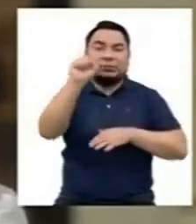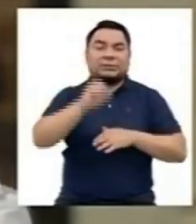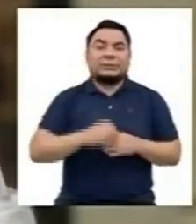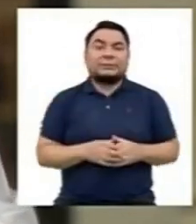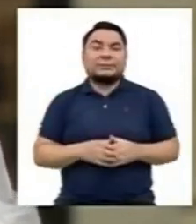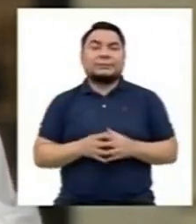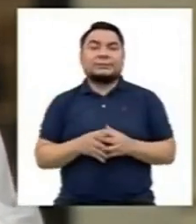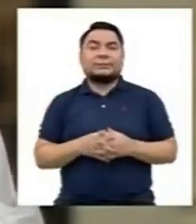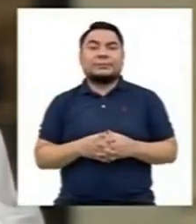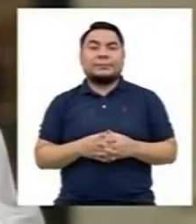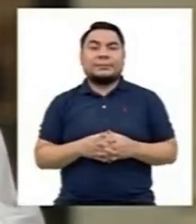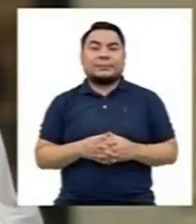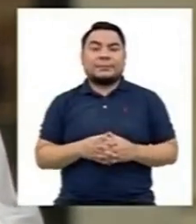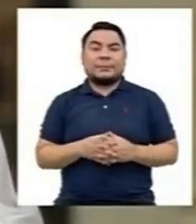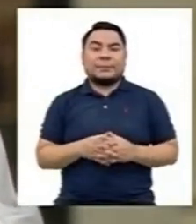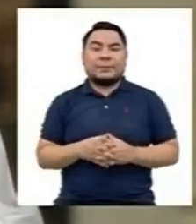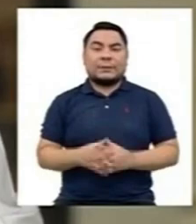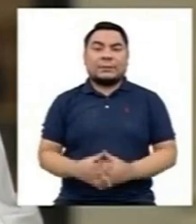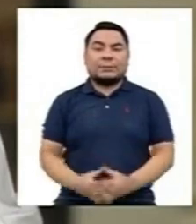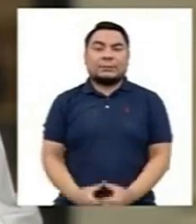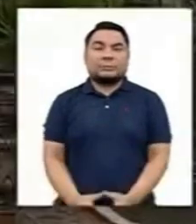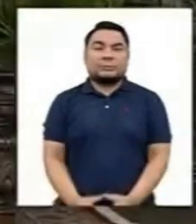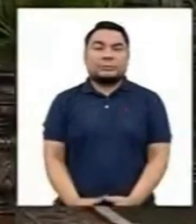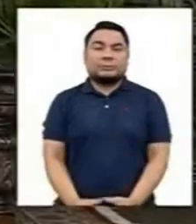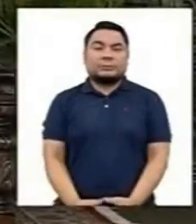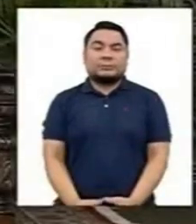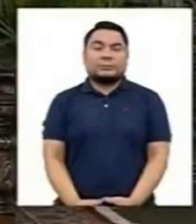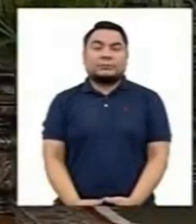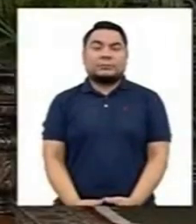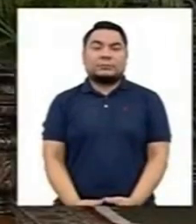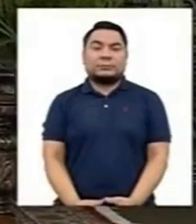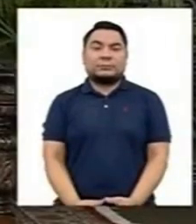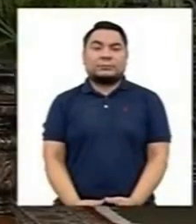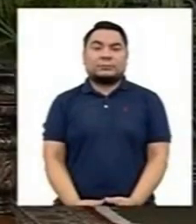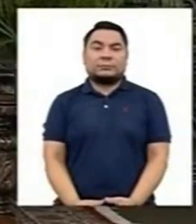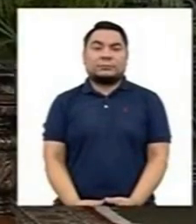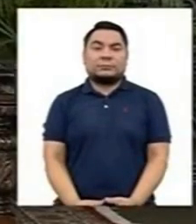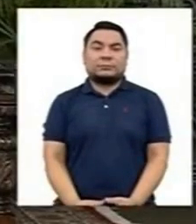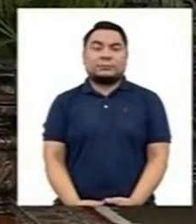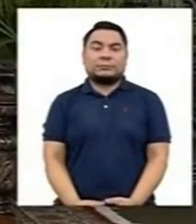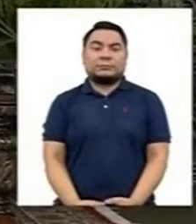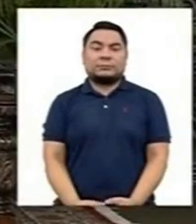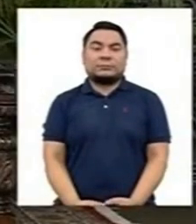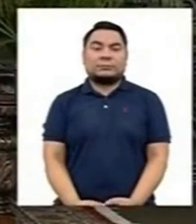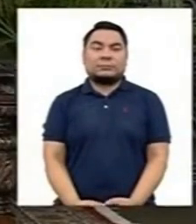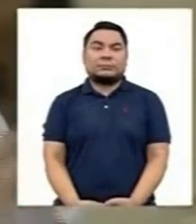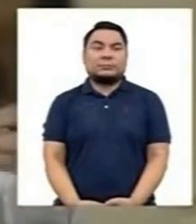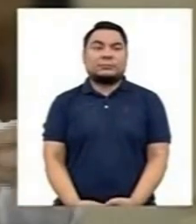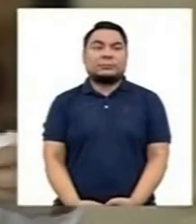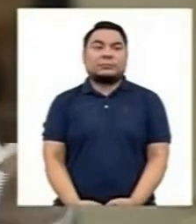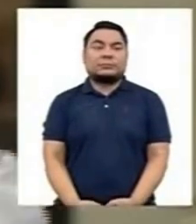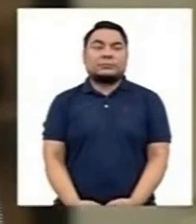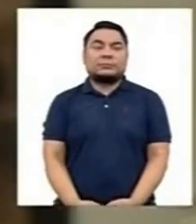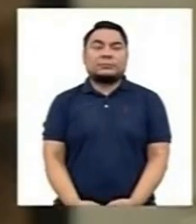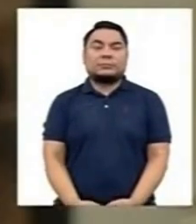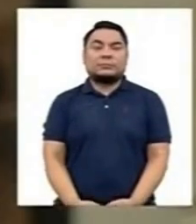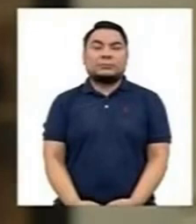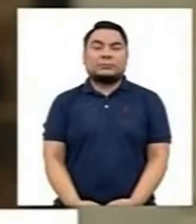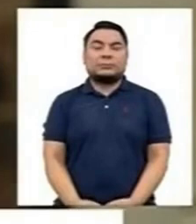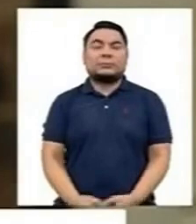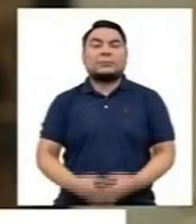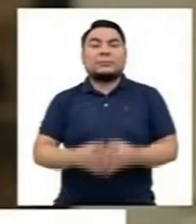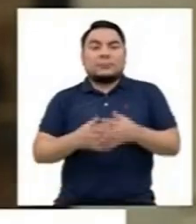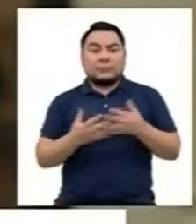el 2022 una parte de personas sigan con el proceso de vacuna. Ahora, por otro lado,